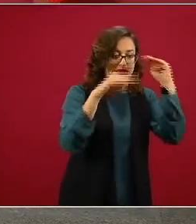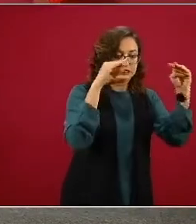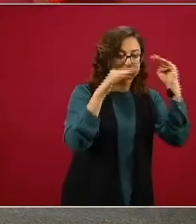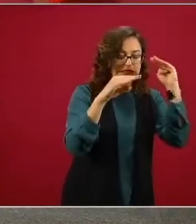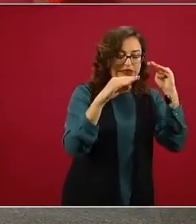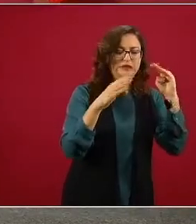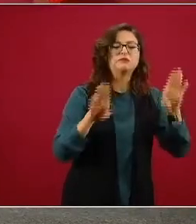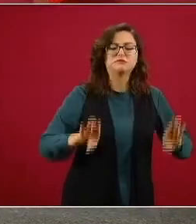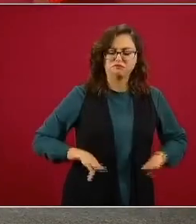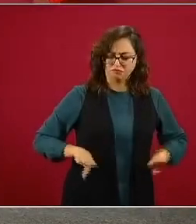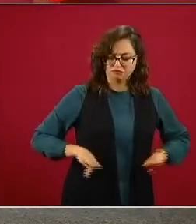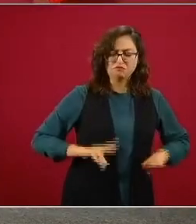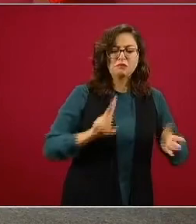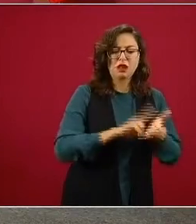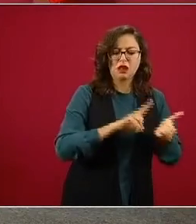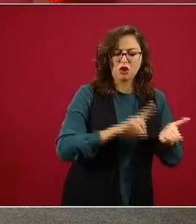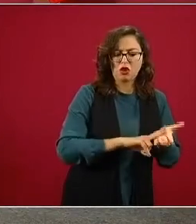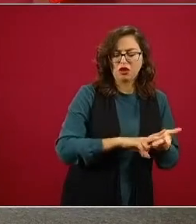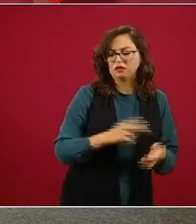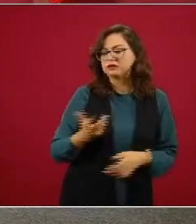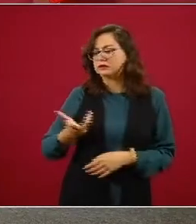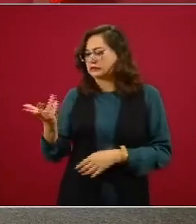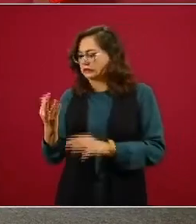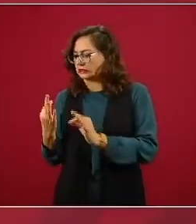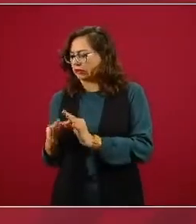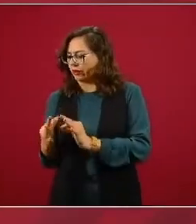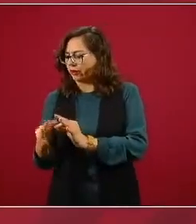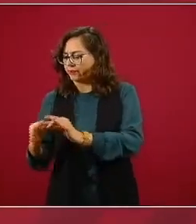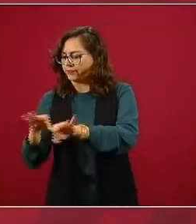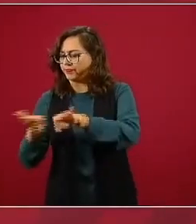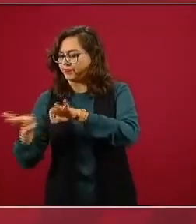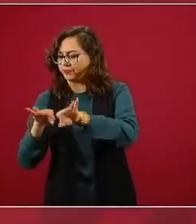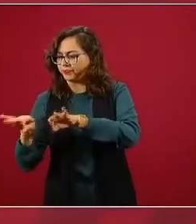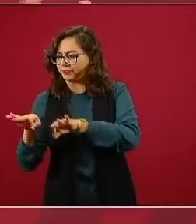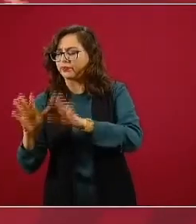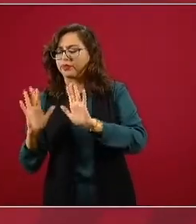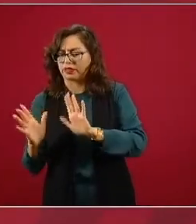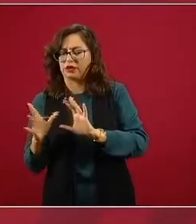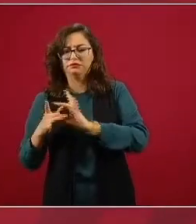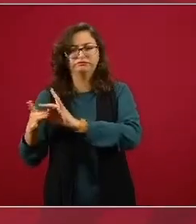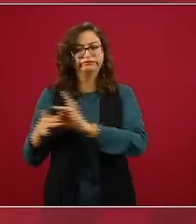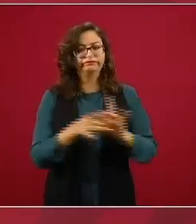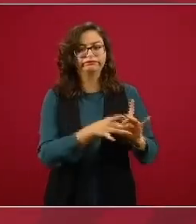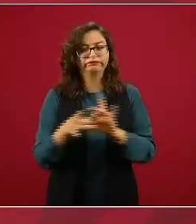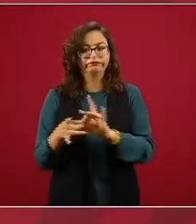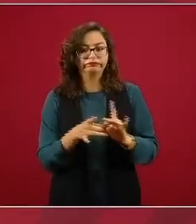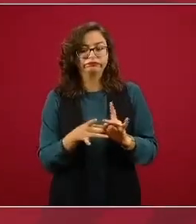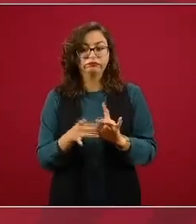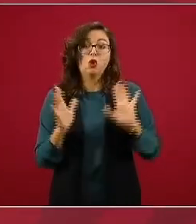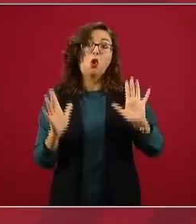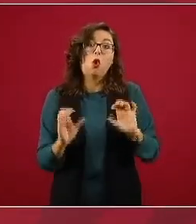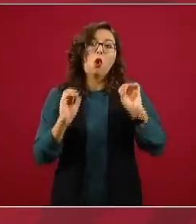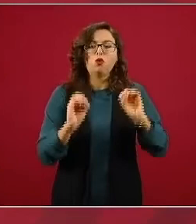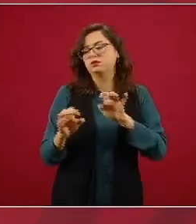principio y eficacia, tampoco pura eficacia, sin principios,